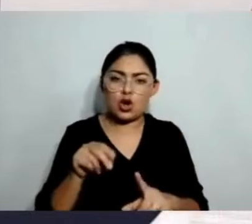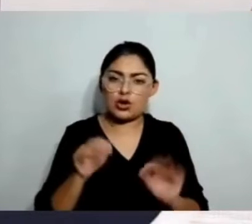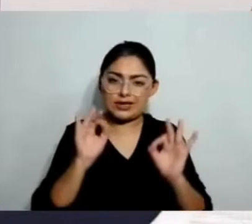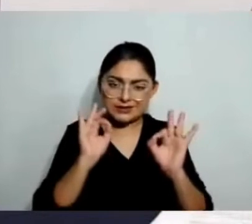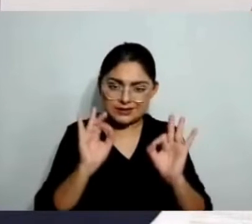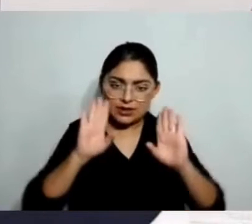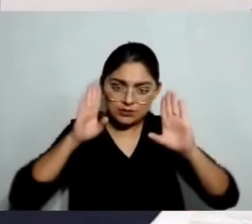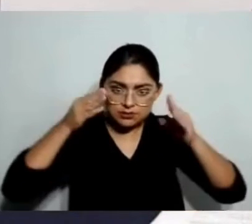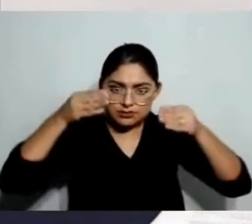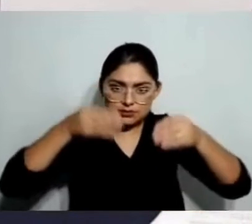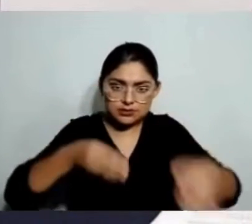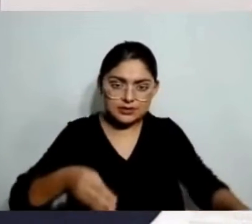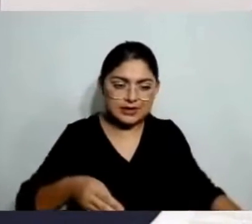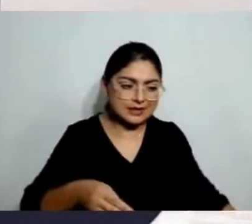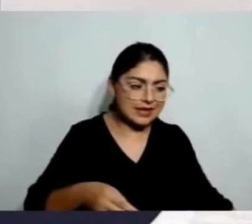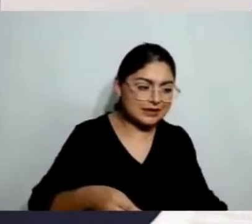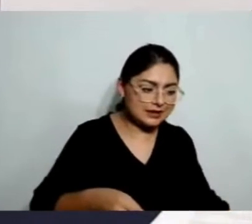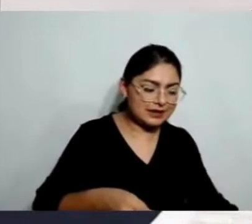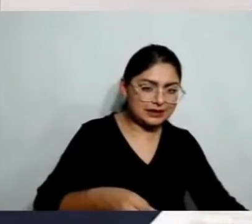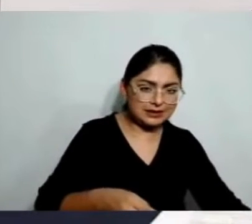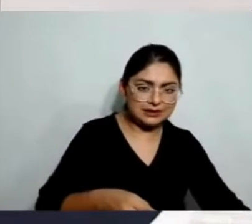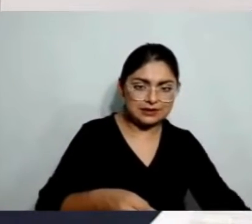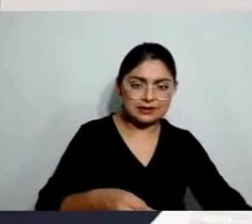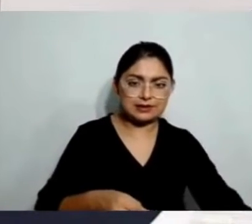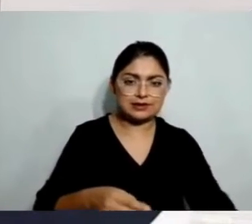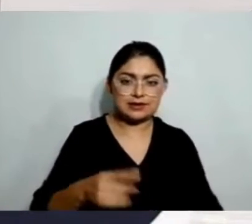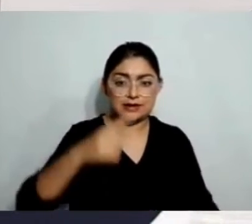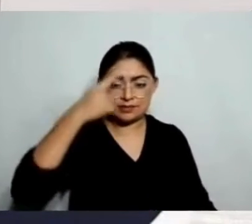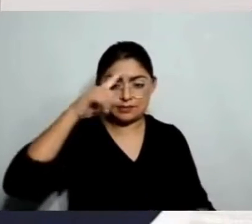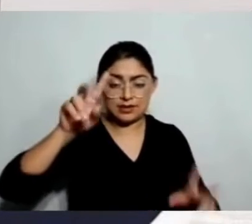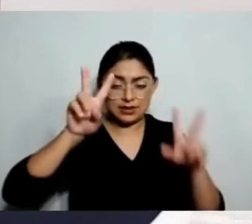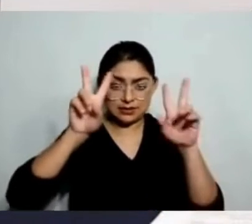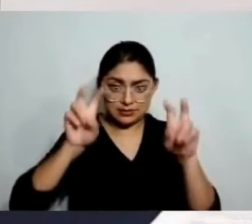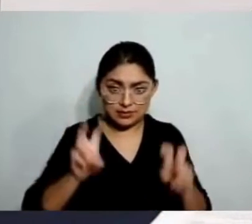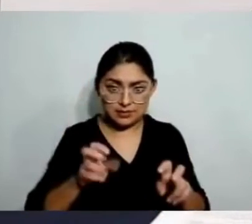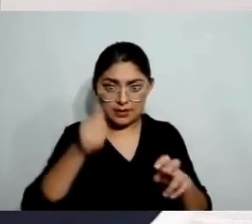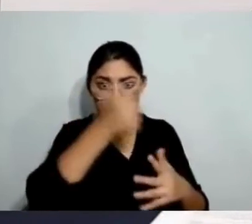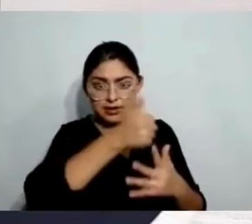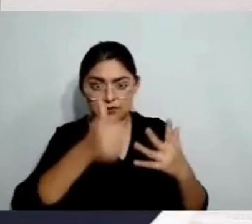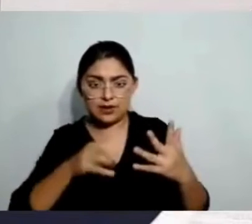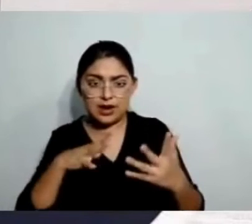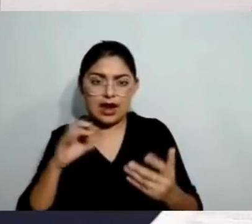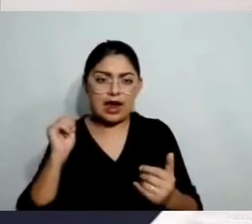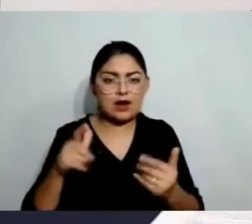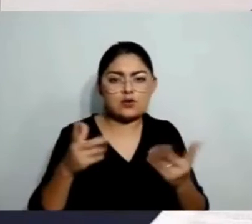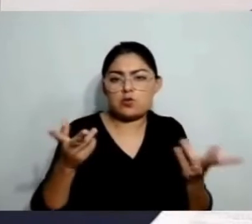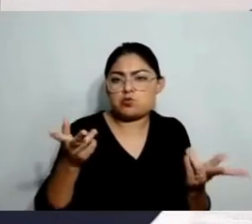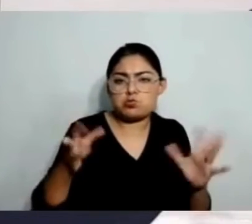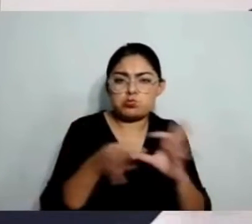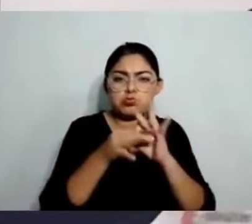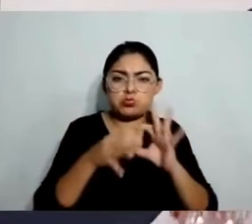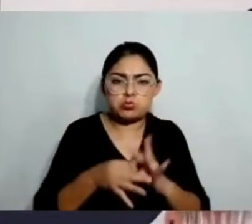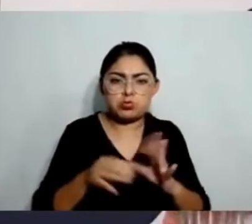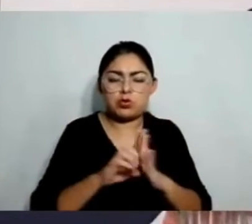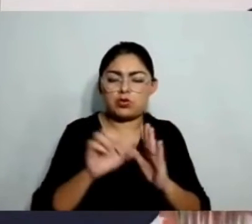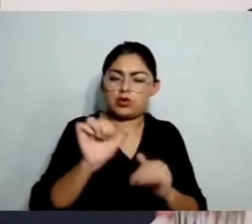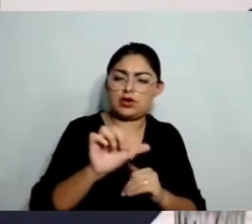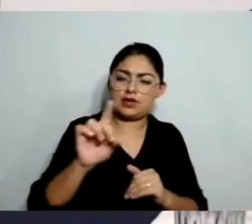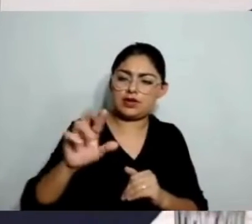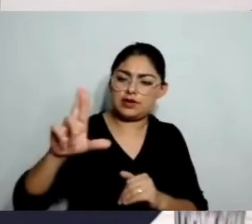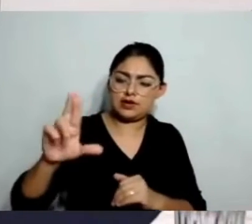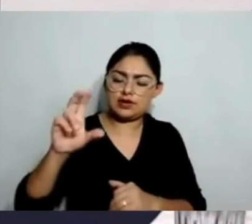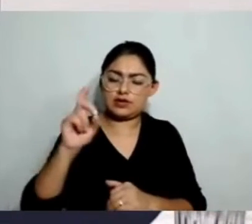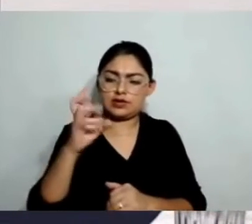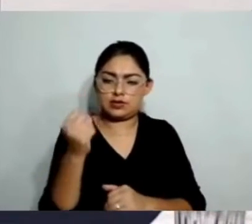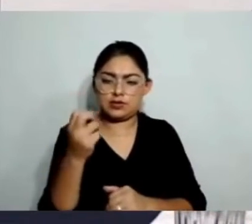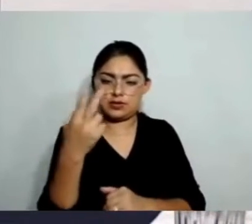que casi para cada tema trae algún ejemplo de aplicación práctica por ejemplo en el adr 3925 2015